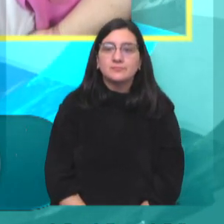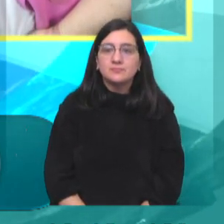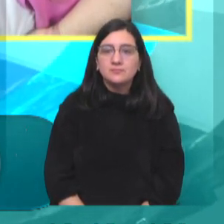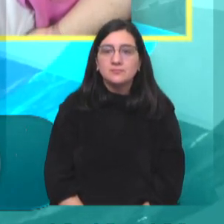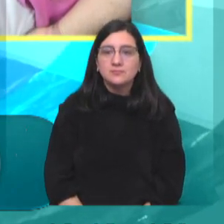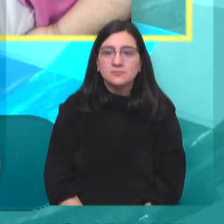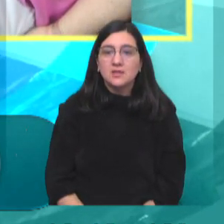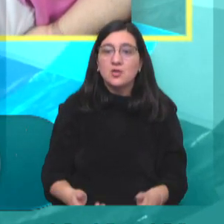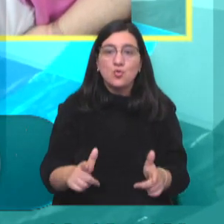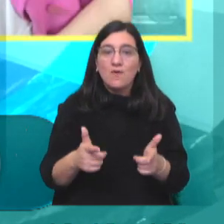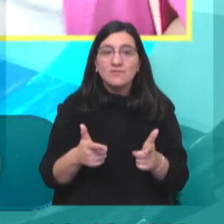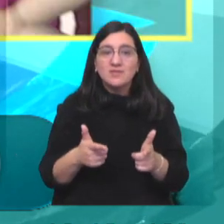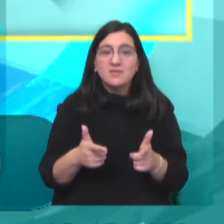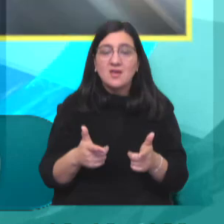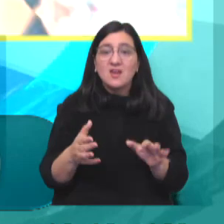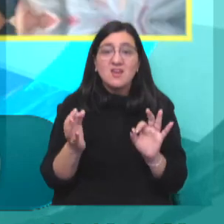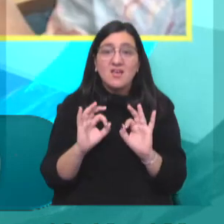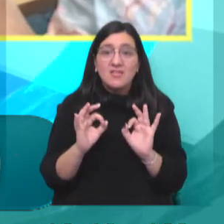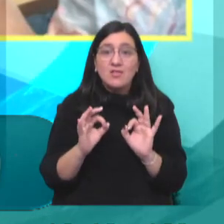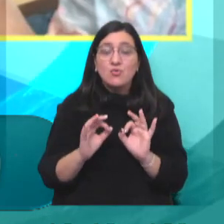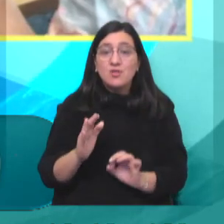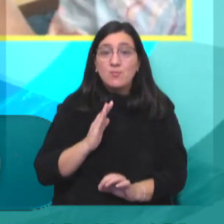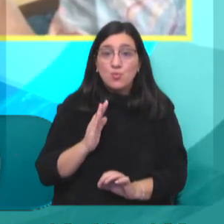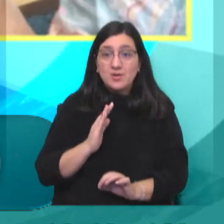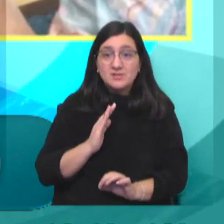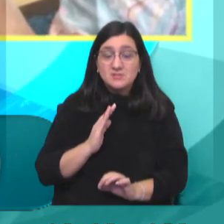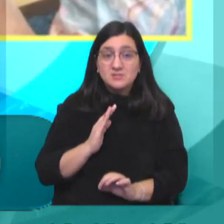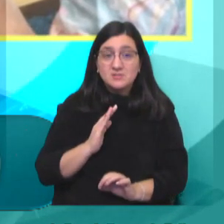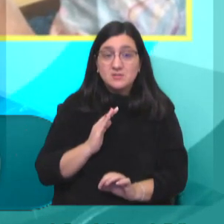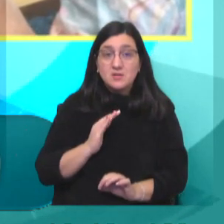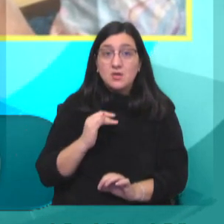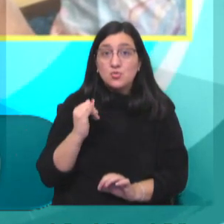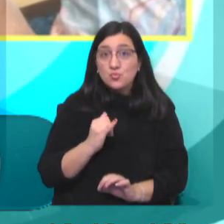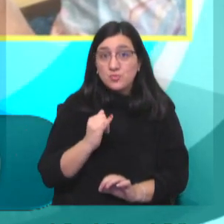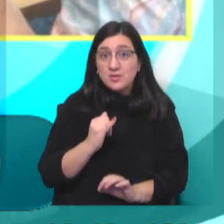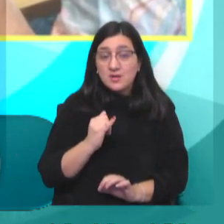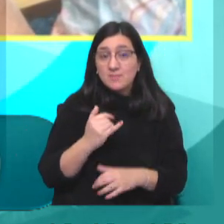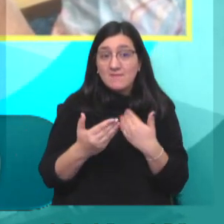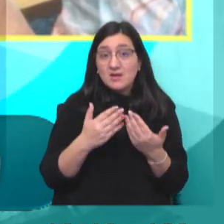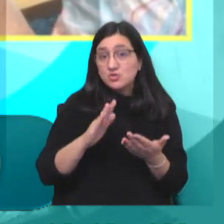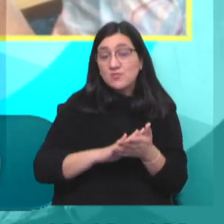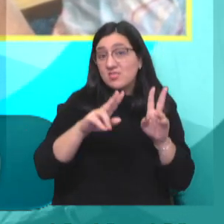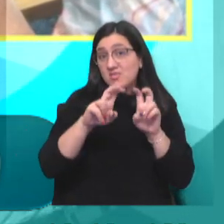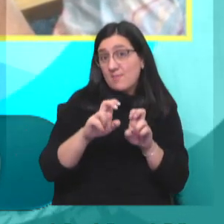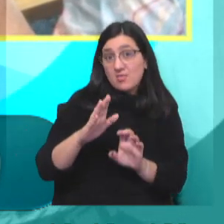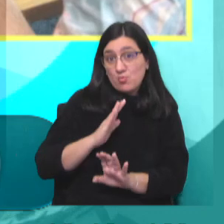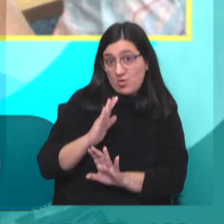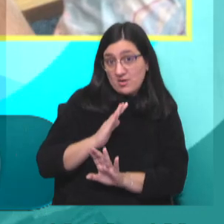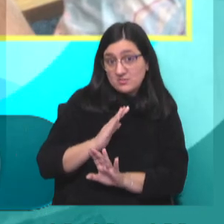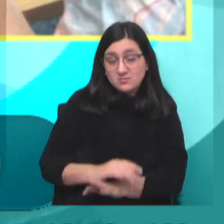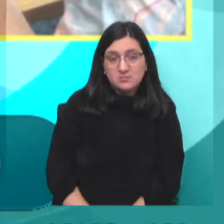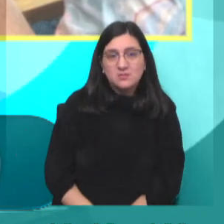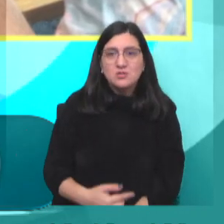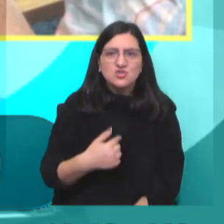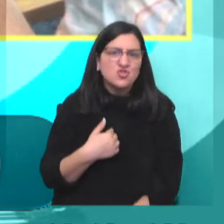Que no había ningún espacio donde las mujeres tuvieran un lugar donde hablar de cosas de mujeres. Y dije, no, yo voy a hacer